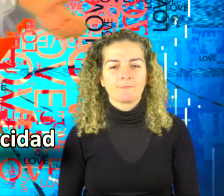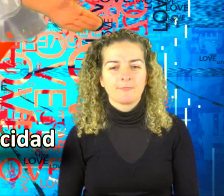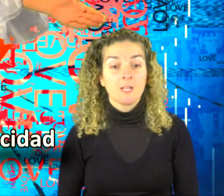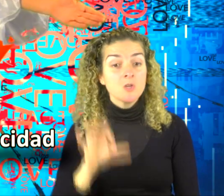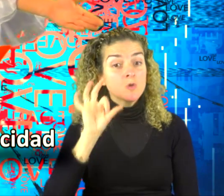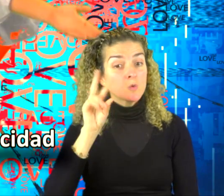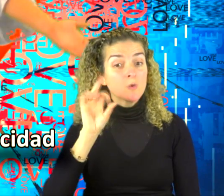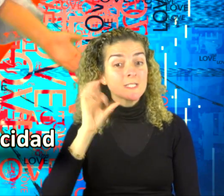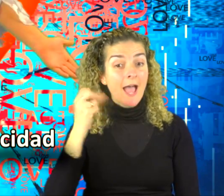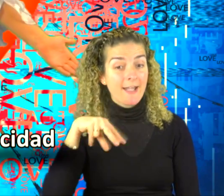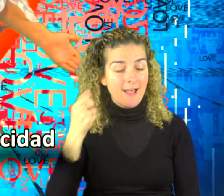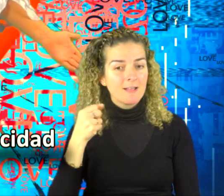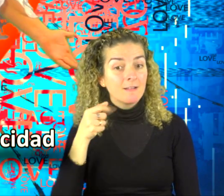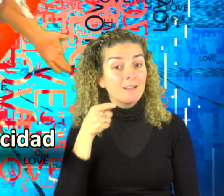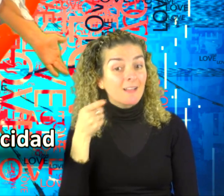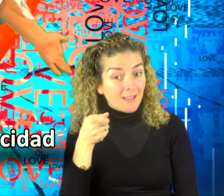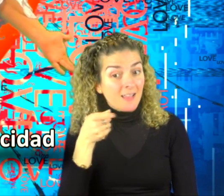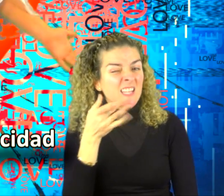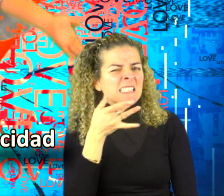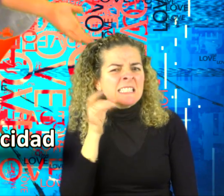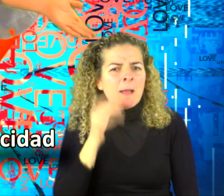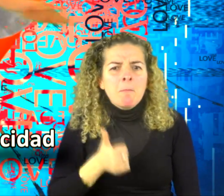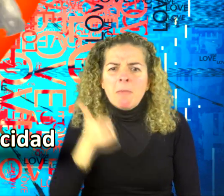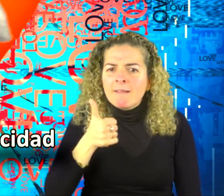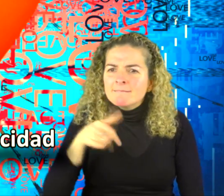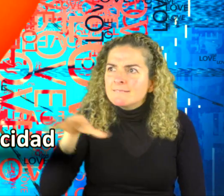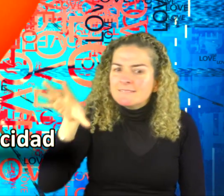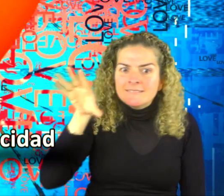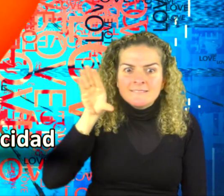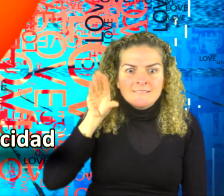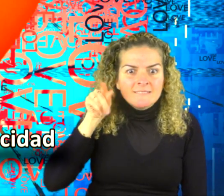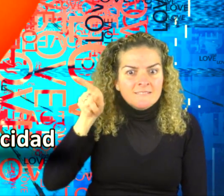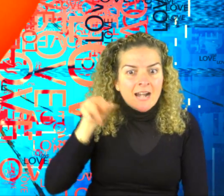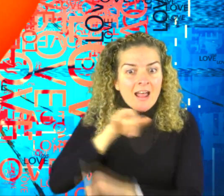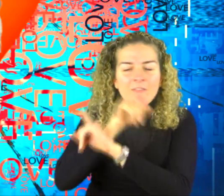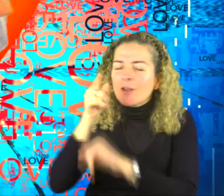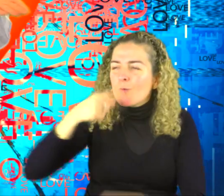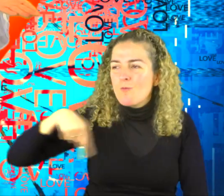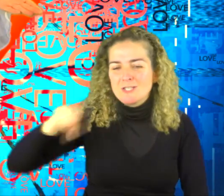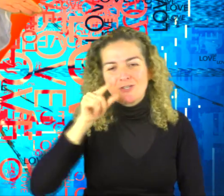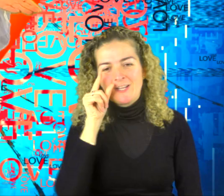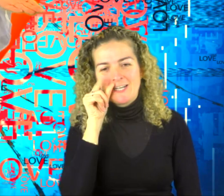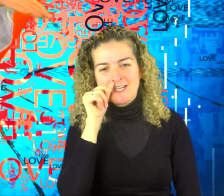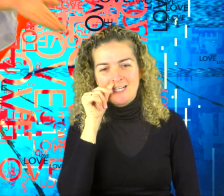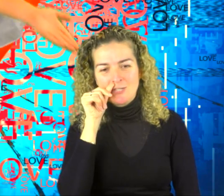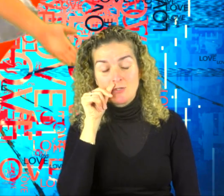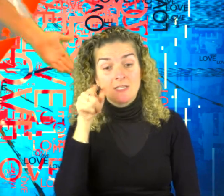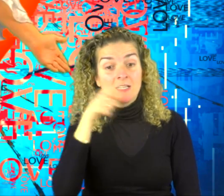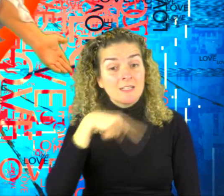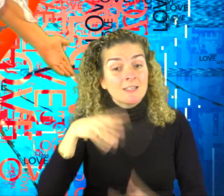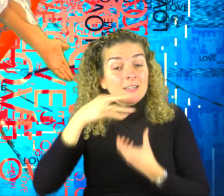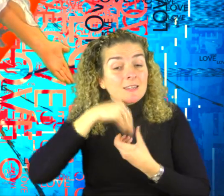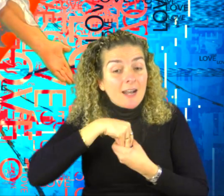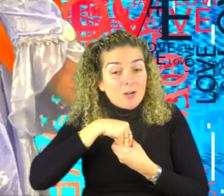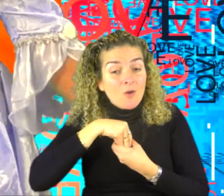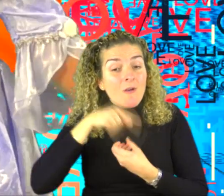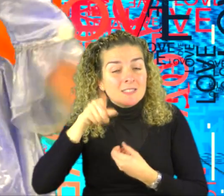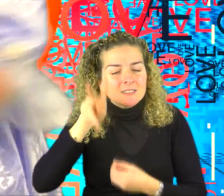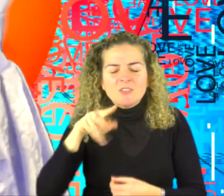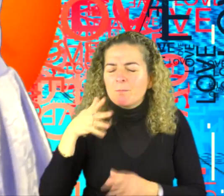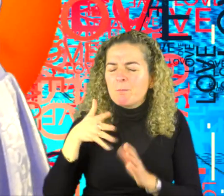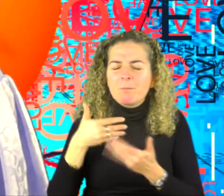Y es que quien más se entiende de felicidad es nuestro niño interior, ese que se pierde cuando nos hacemos mayor.